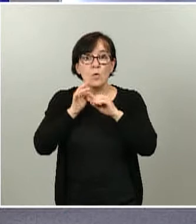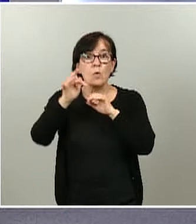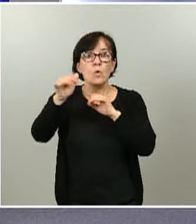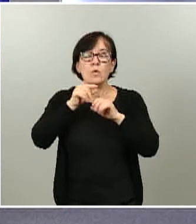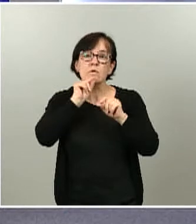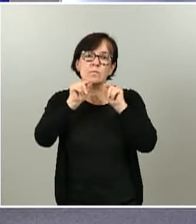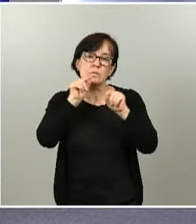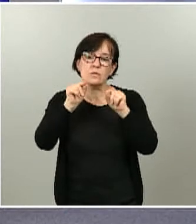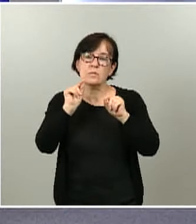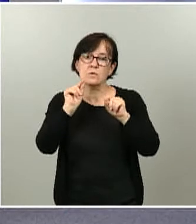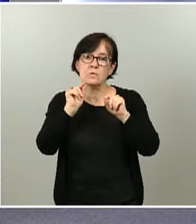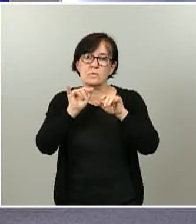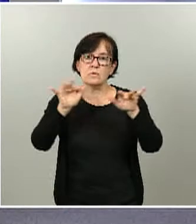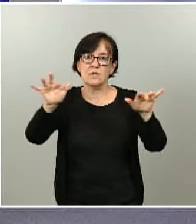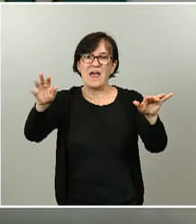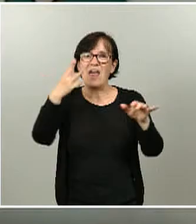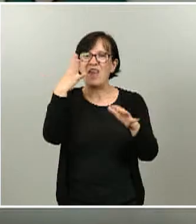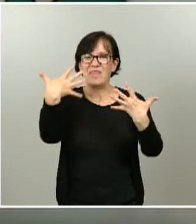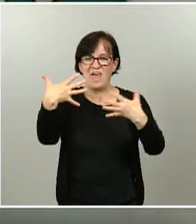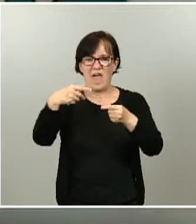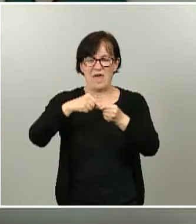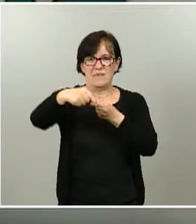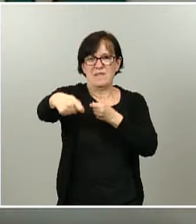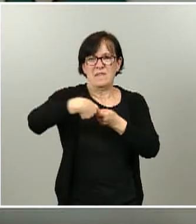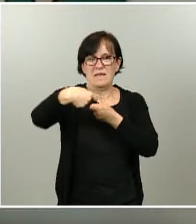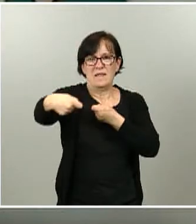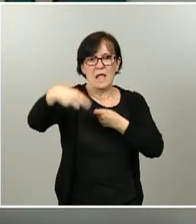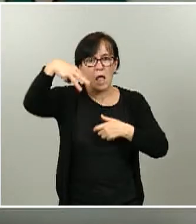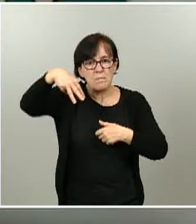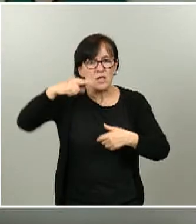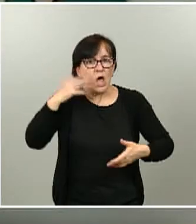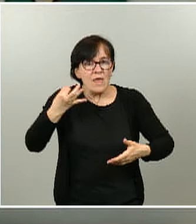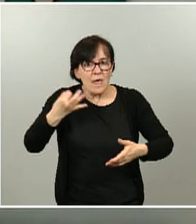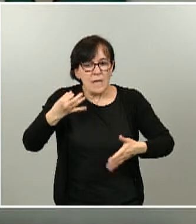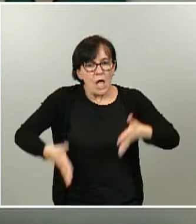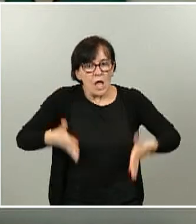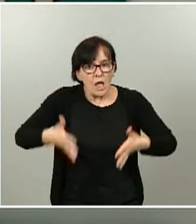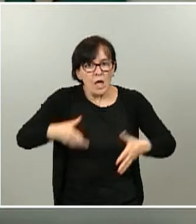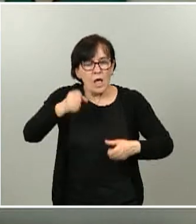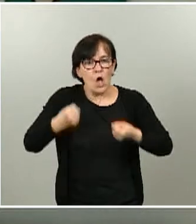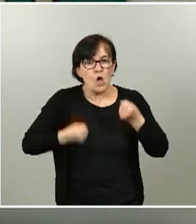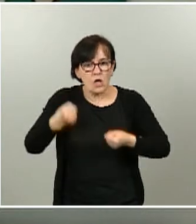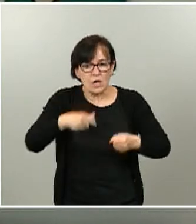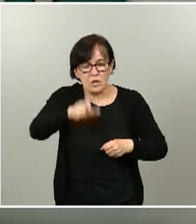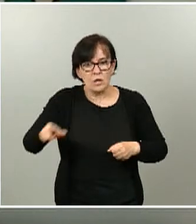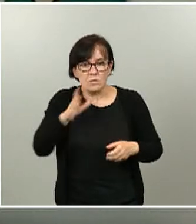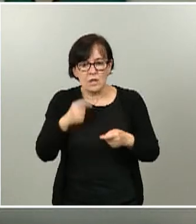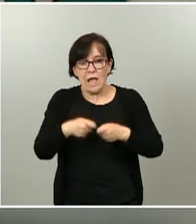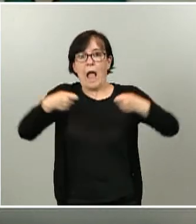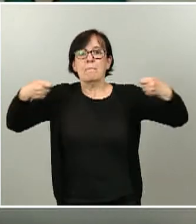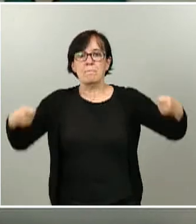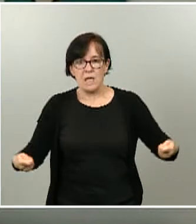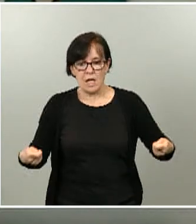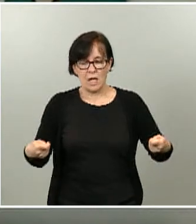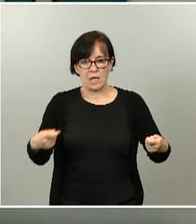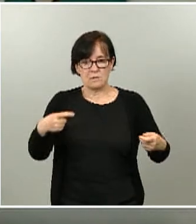contagiar hasta 10 metros. Los corredores tendrán que usarlas también. Se ampliará esa distancia de seguridad de los corredores a